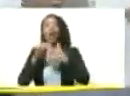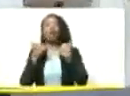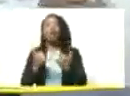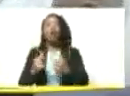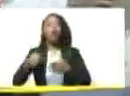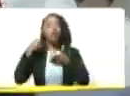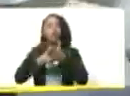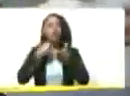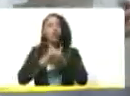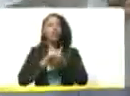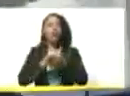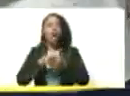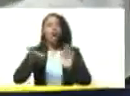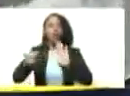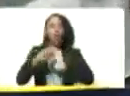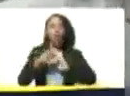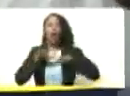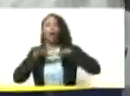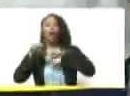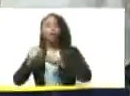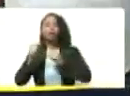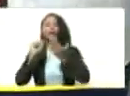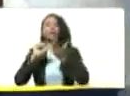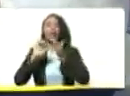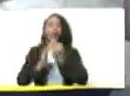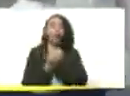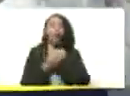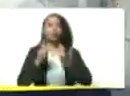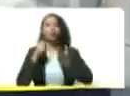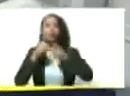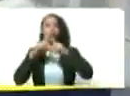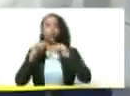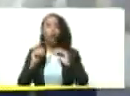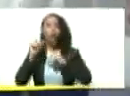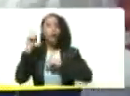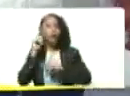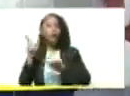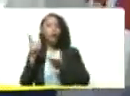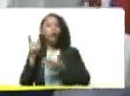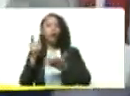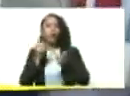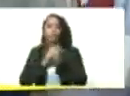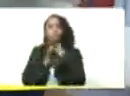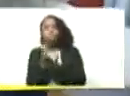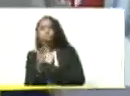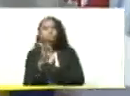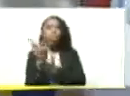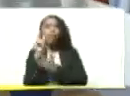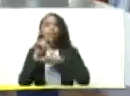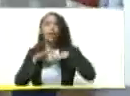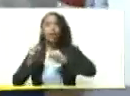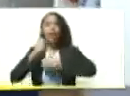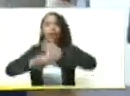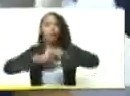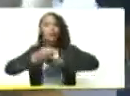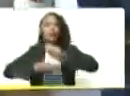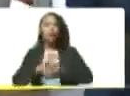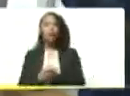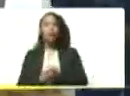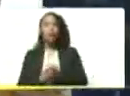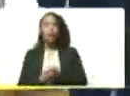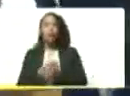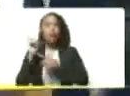boicot, contra el acaparamiento, contra todas esas distorsiones capitalistas, ¿verdad?, que de alguna manera generaron